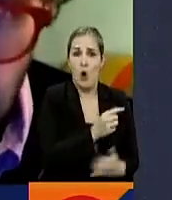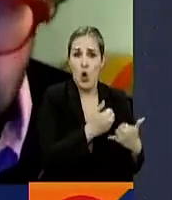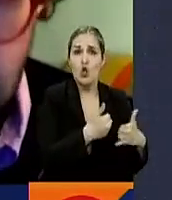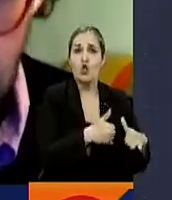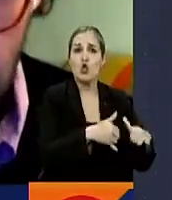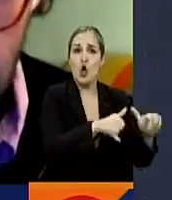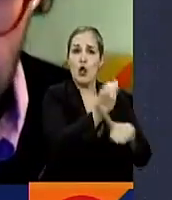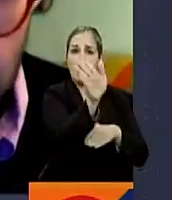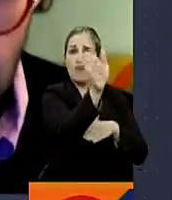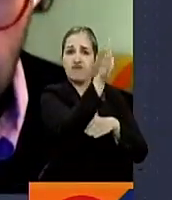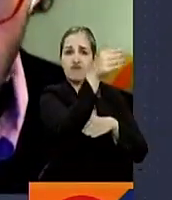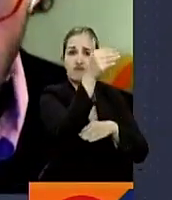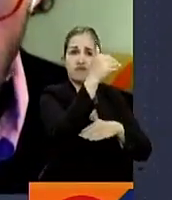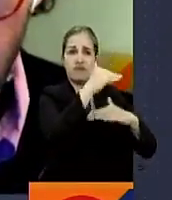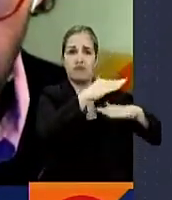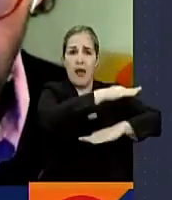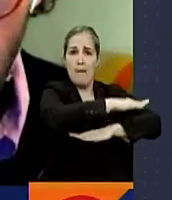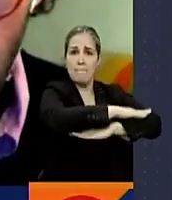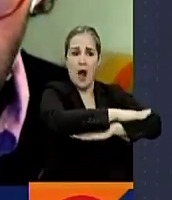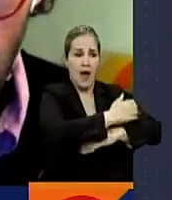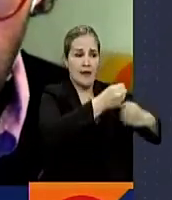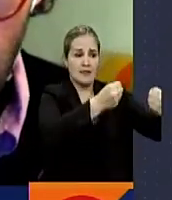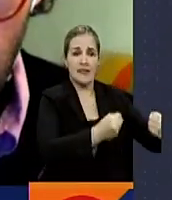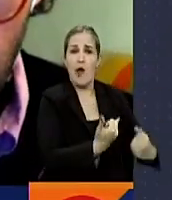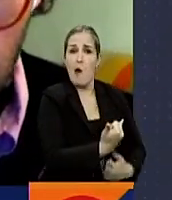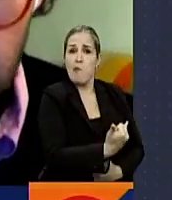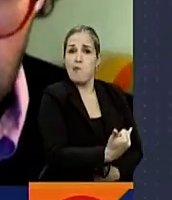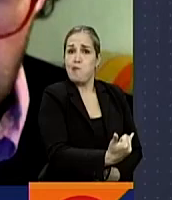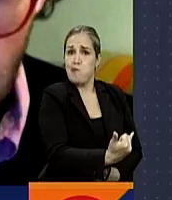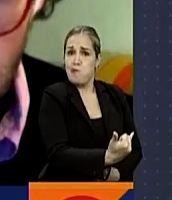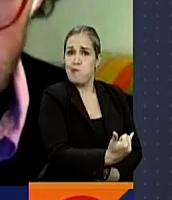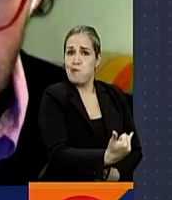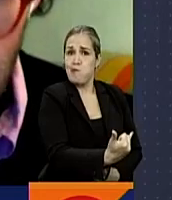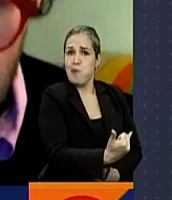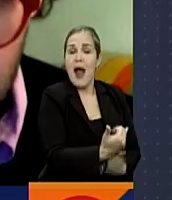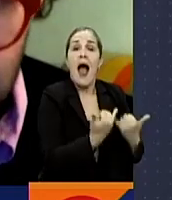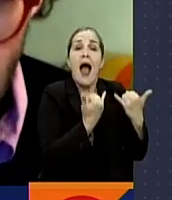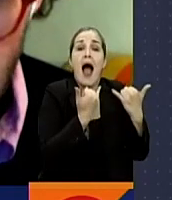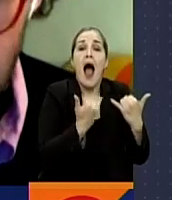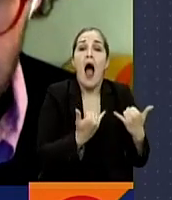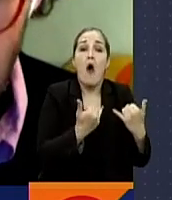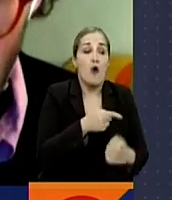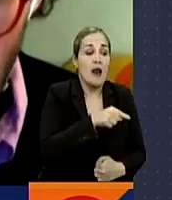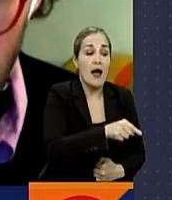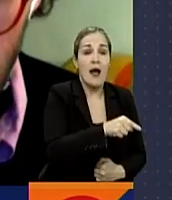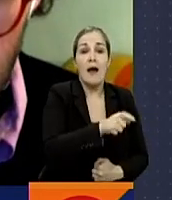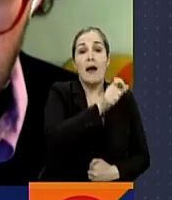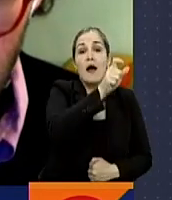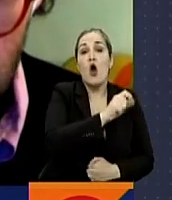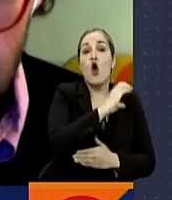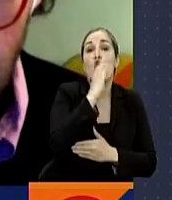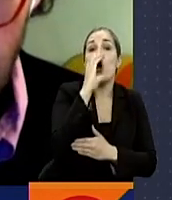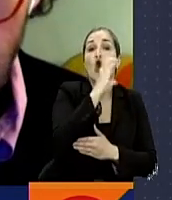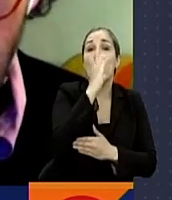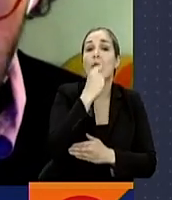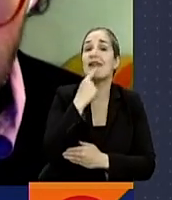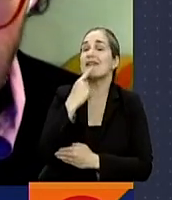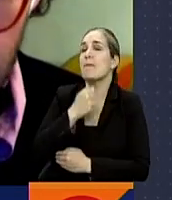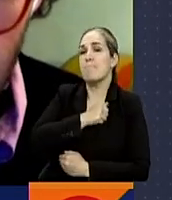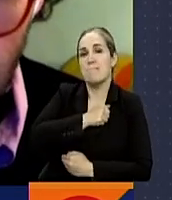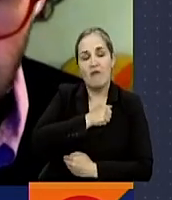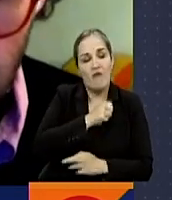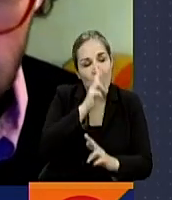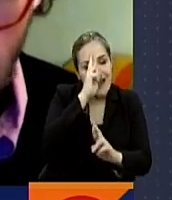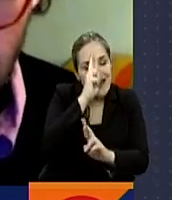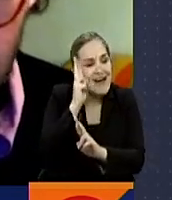en funciones es decir aquí lo que hubo fue el el pedido de respeto Por parte de Colombia al embajador de Israel